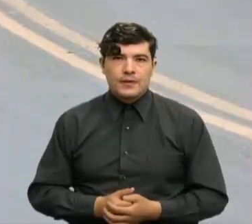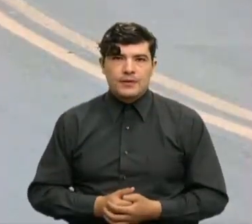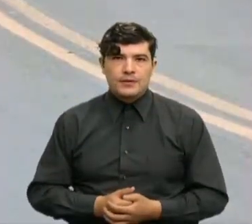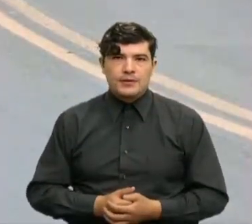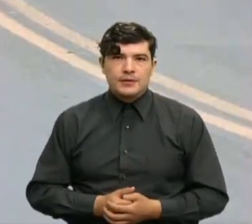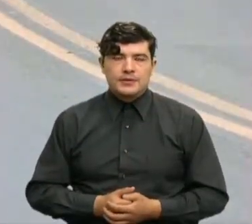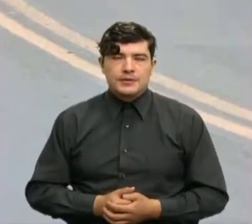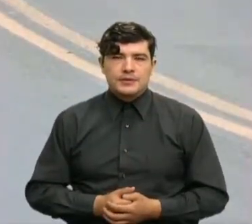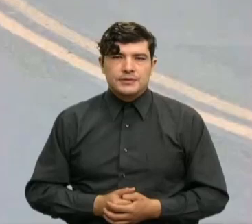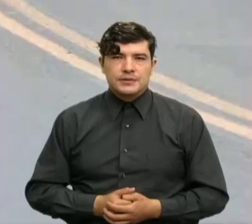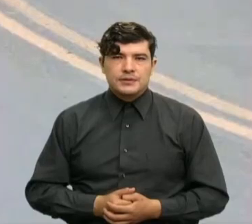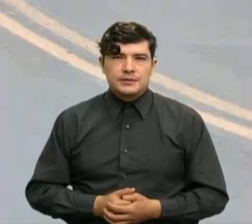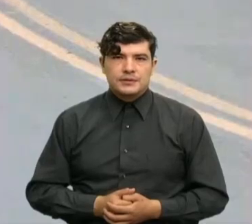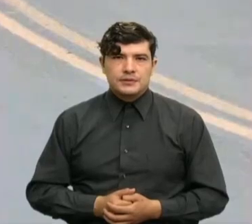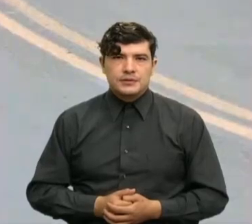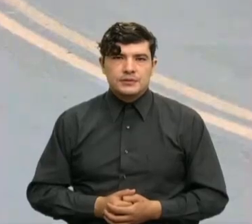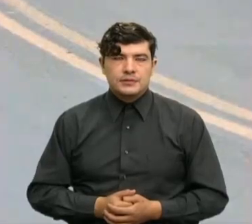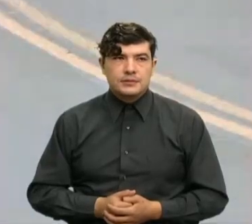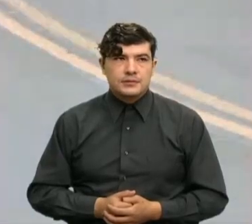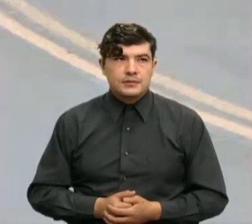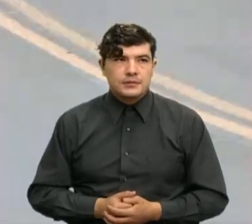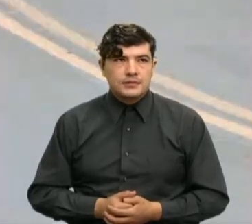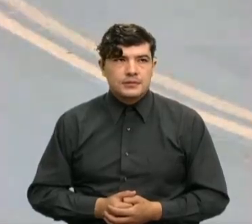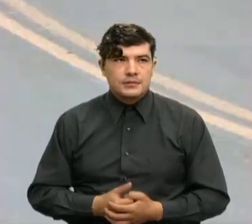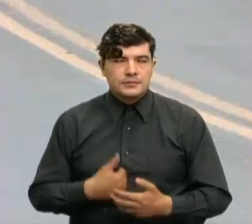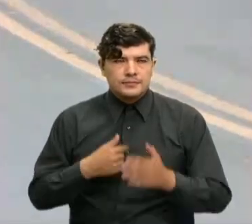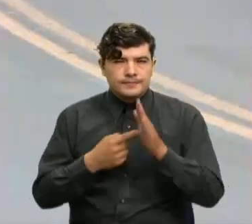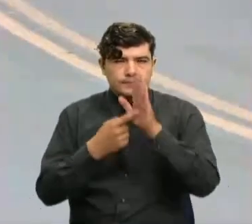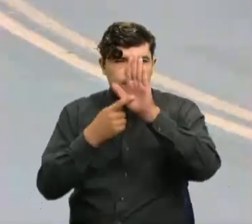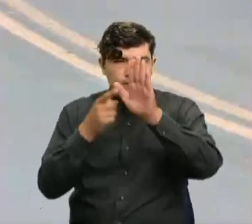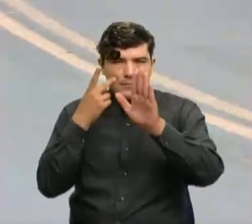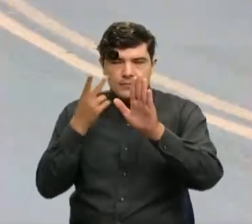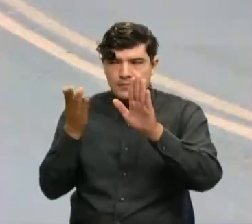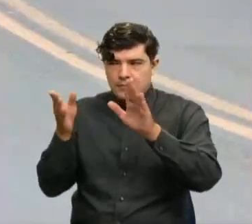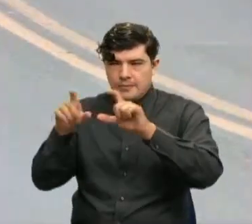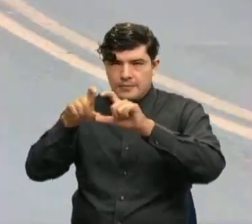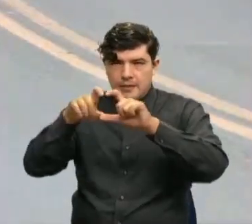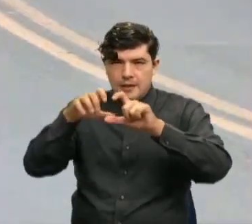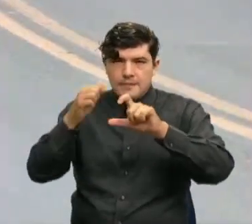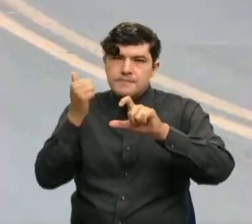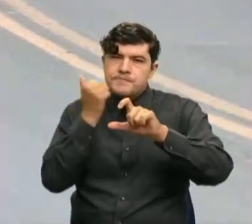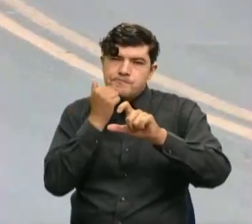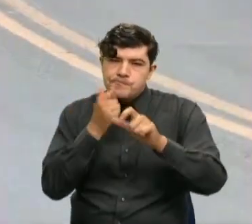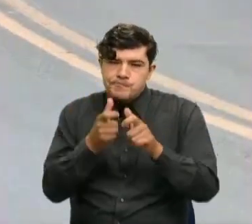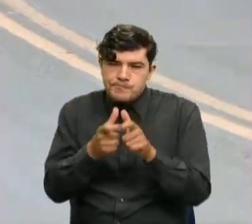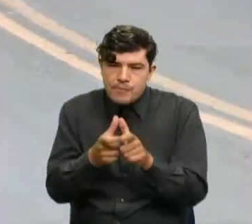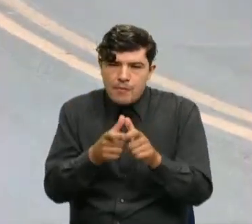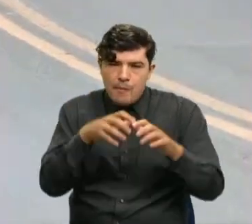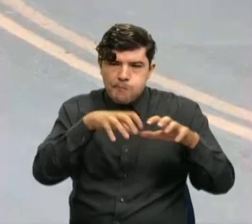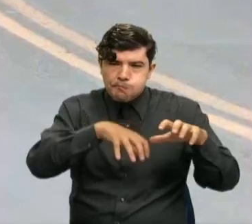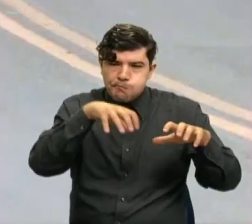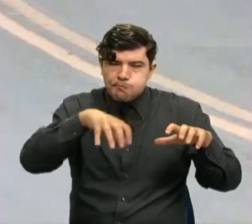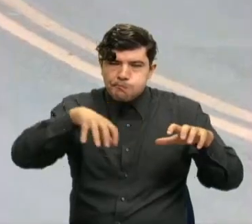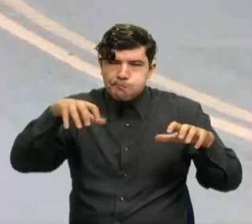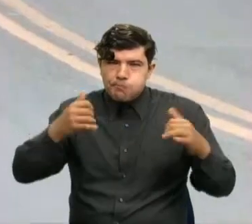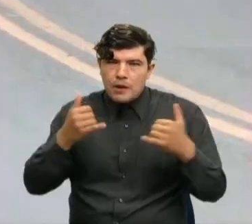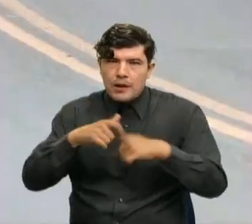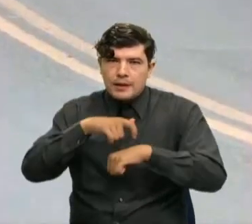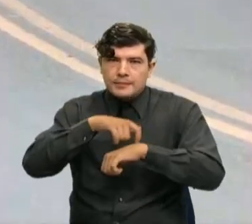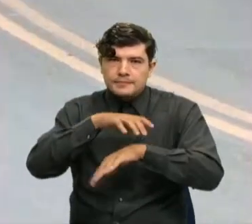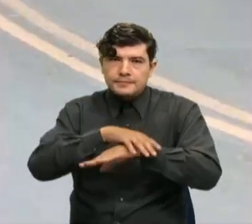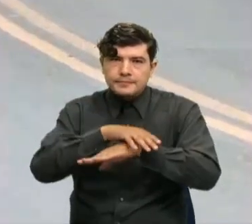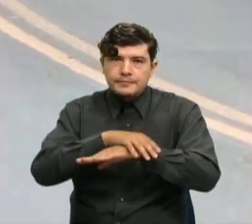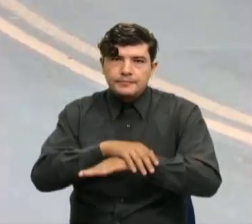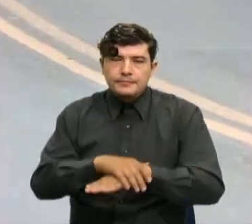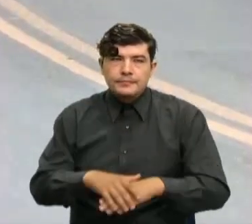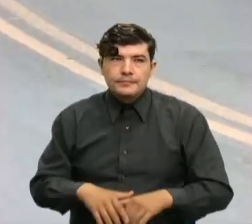Mire, yo quiero mostrarles, si se logra ver al fondo, la barricada que se están instalando a esta hora. Los manifestantes, como les